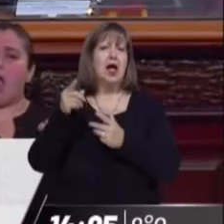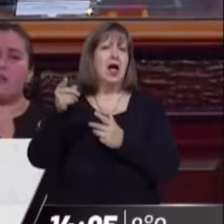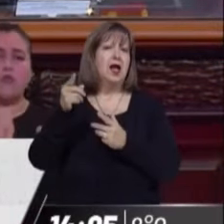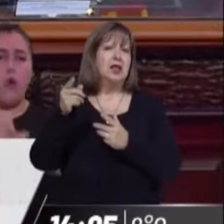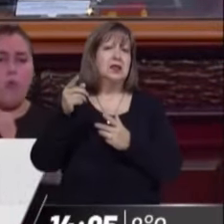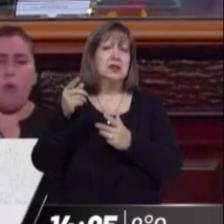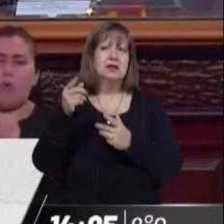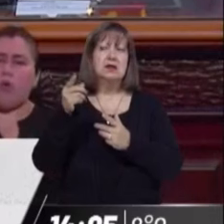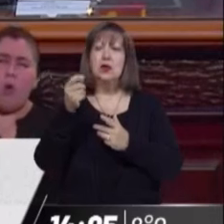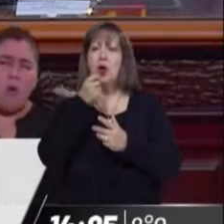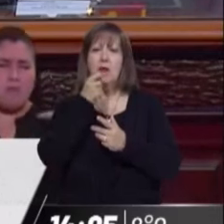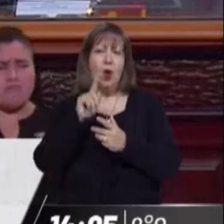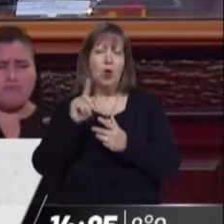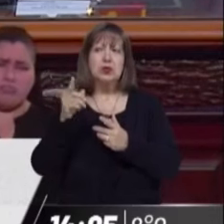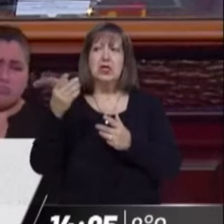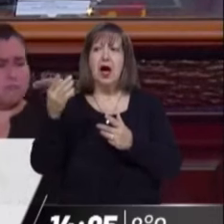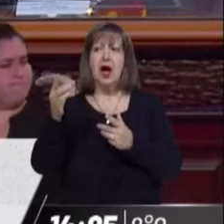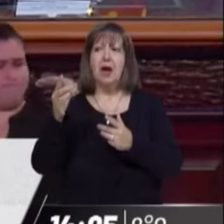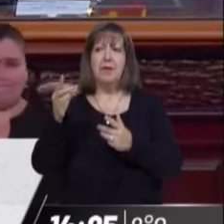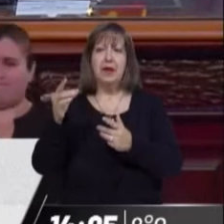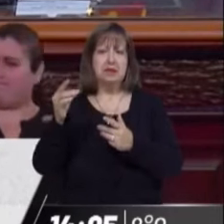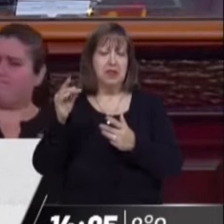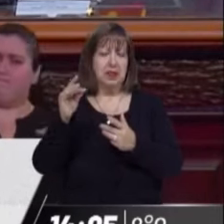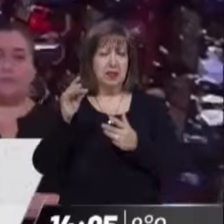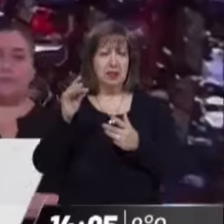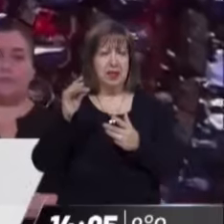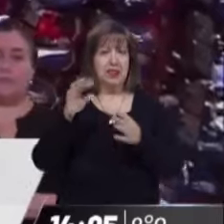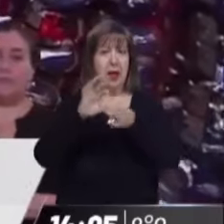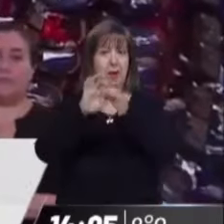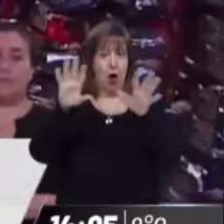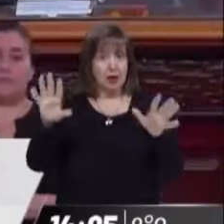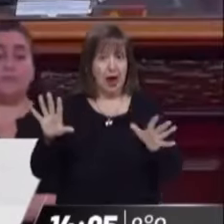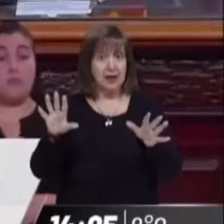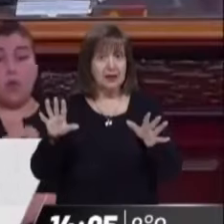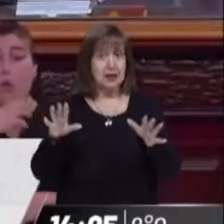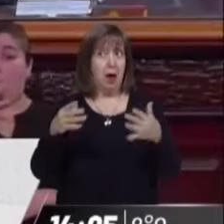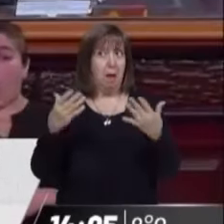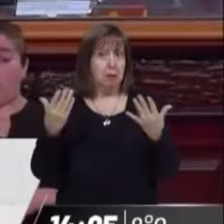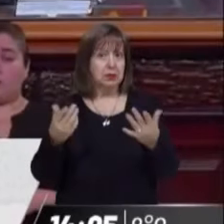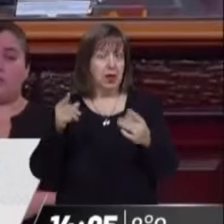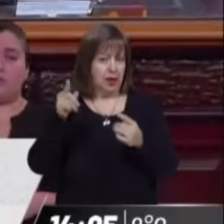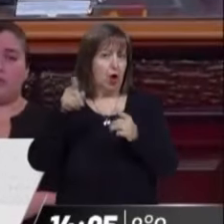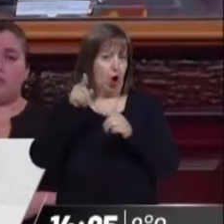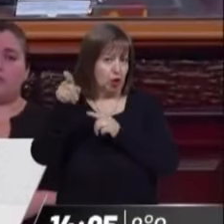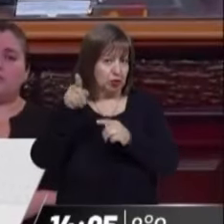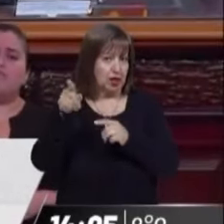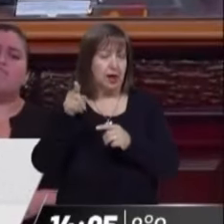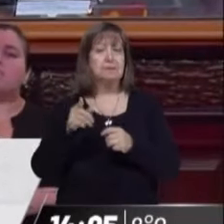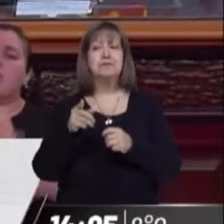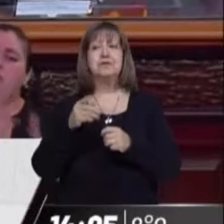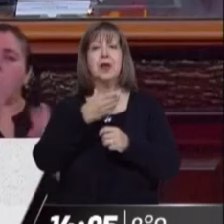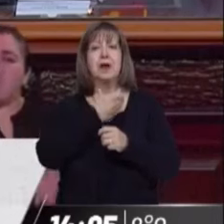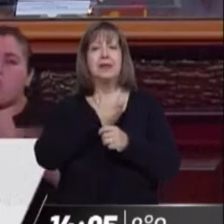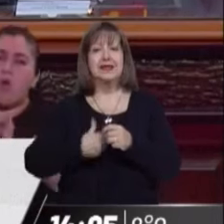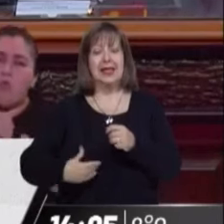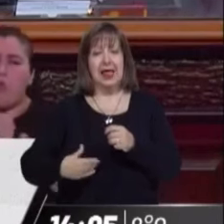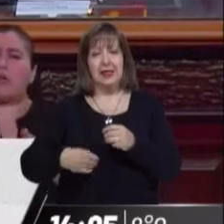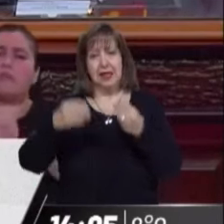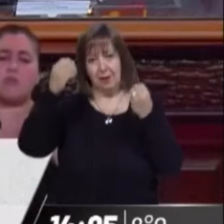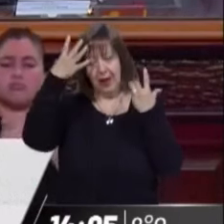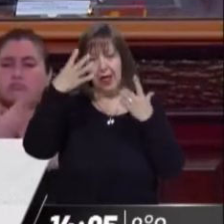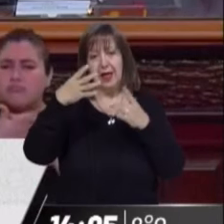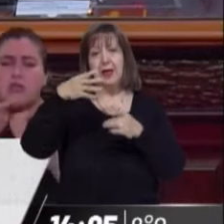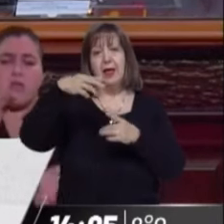como Vox. Recordemos que está gobernado por el PSOE, fundamentalmente, y por Sumar. Pedro